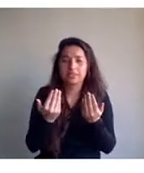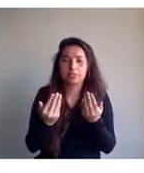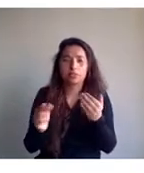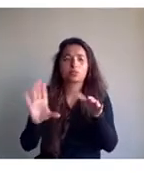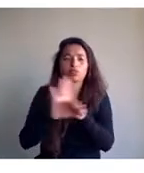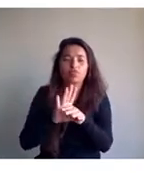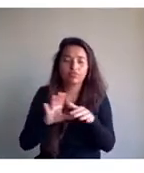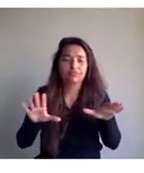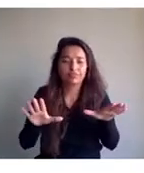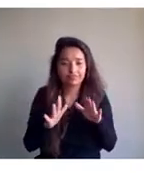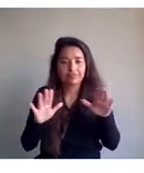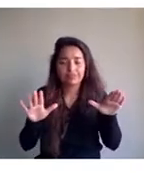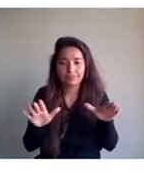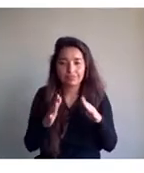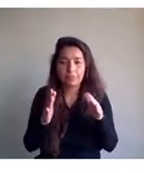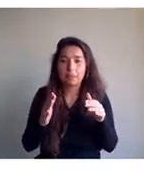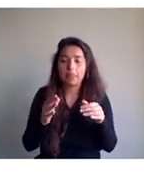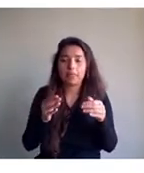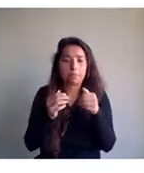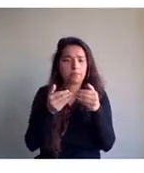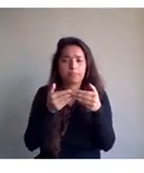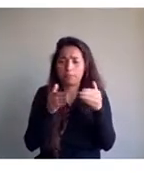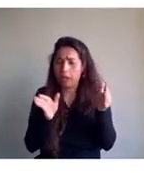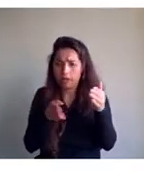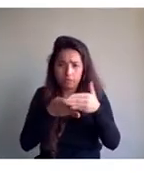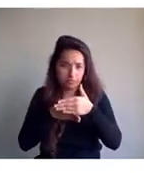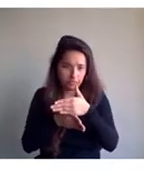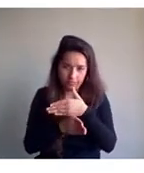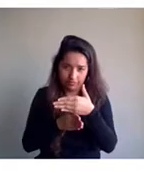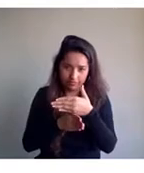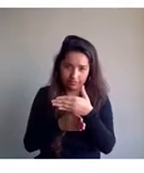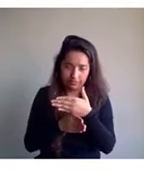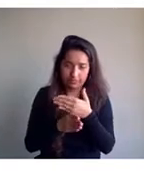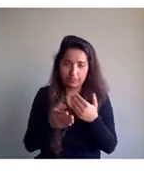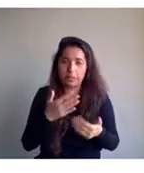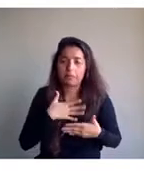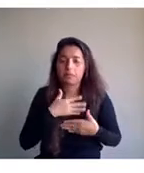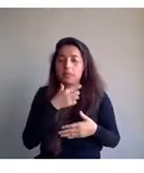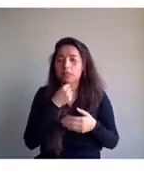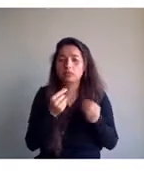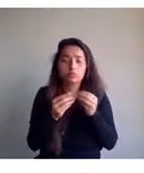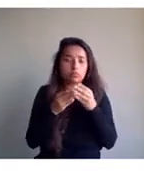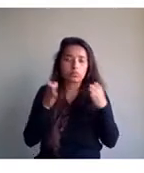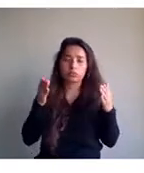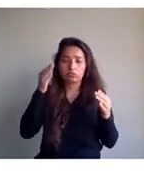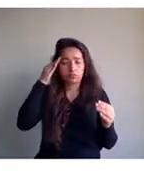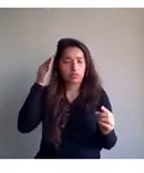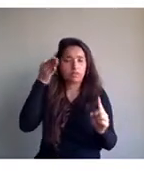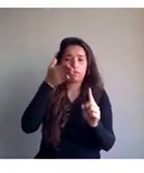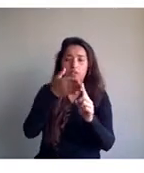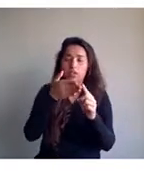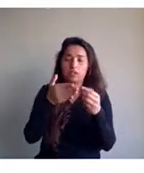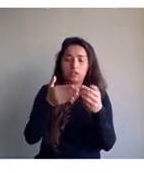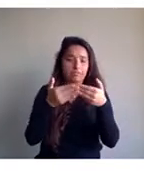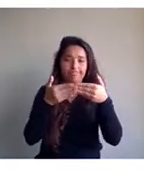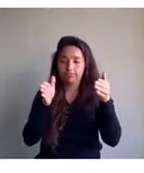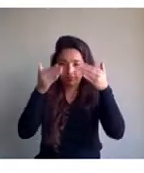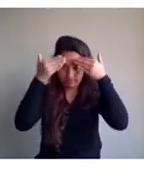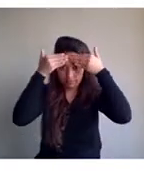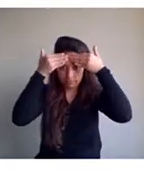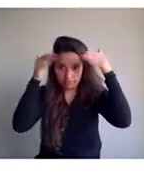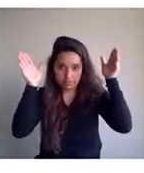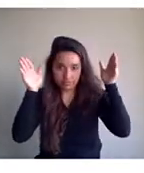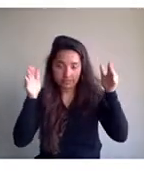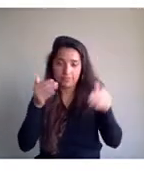vez esas barreras me encanta me encante ese enfoque de ese rompimiento de barreras porque implicará